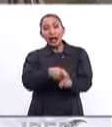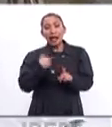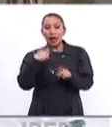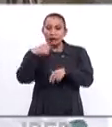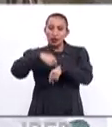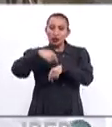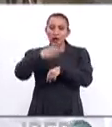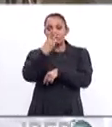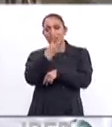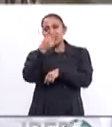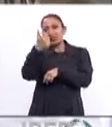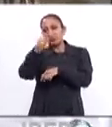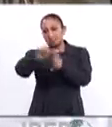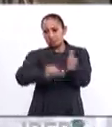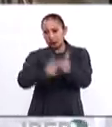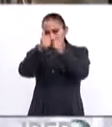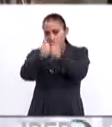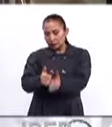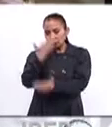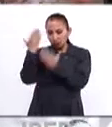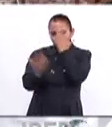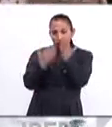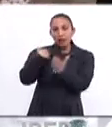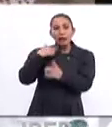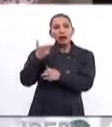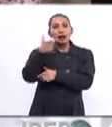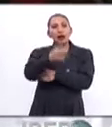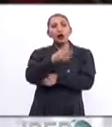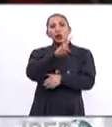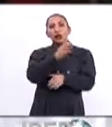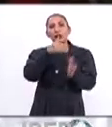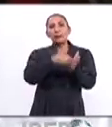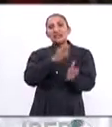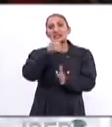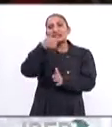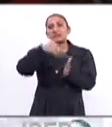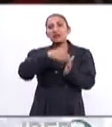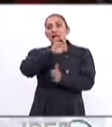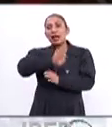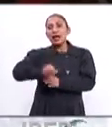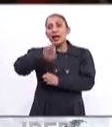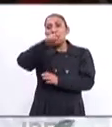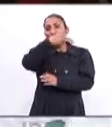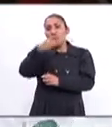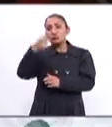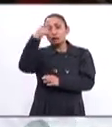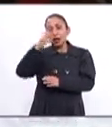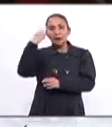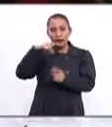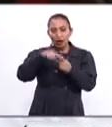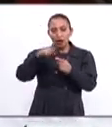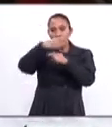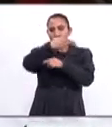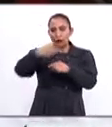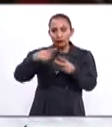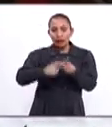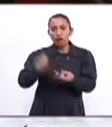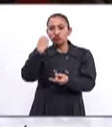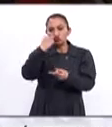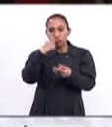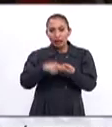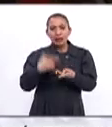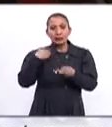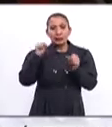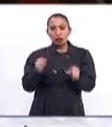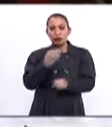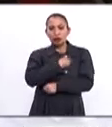estancias cortas de 3 a 6 meses y supondrán un monto de entre 4.000 y 6.000 euros para cubrir viaje, alojamiento, manutención